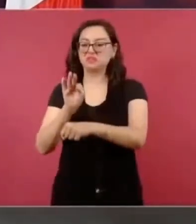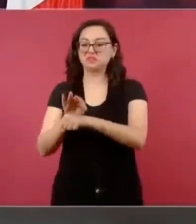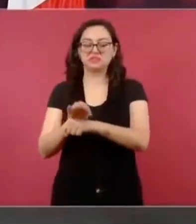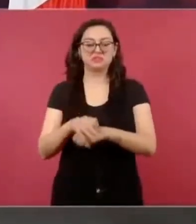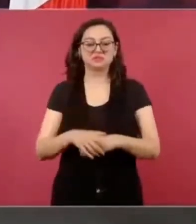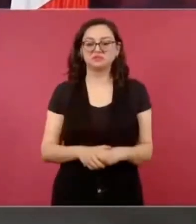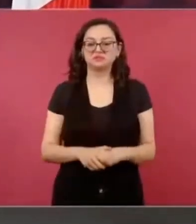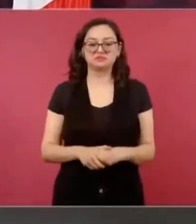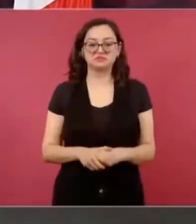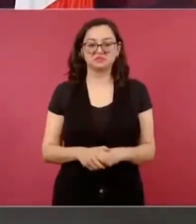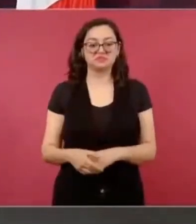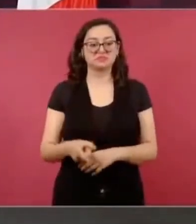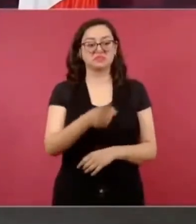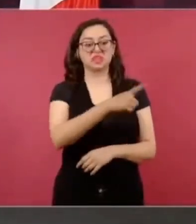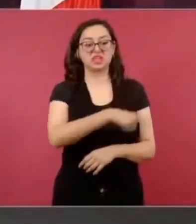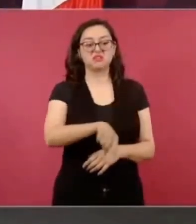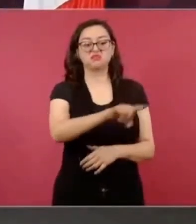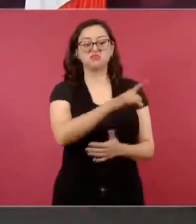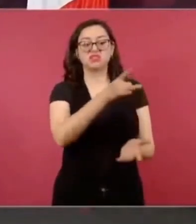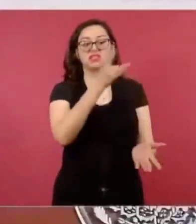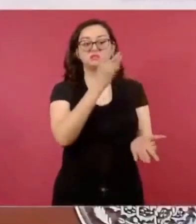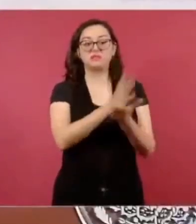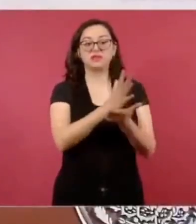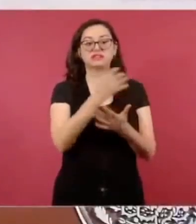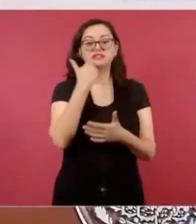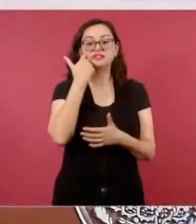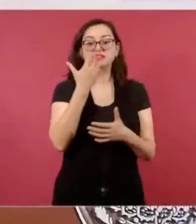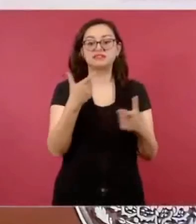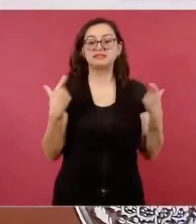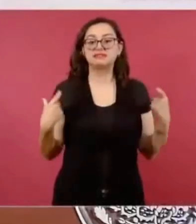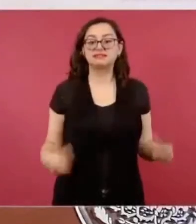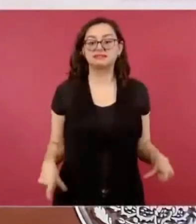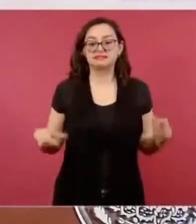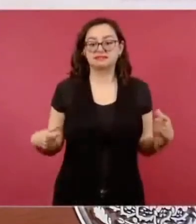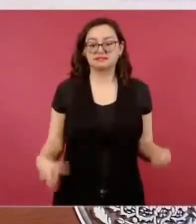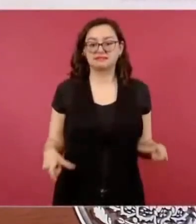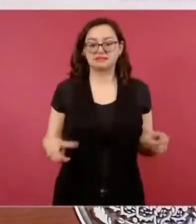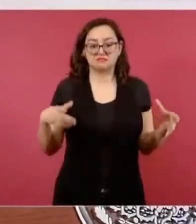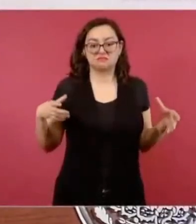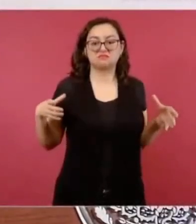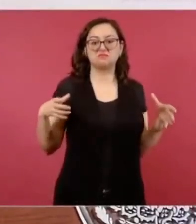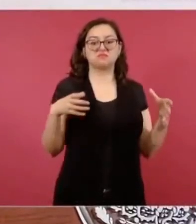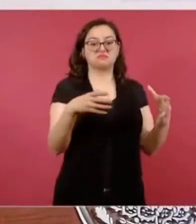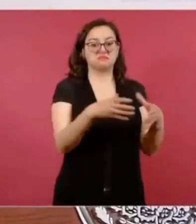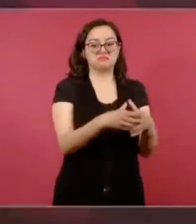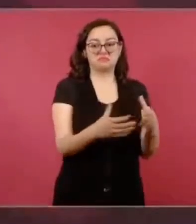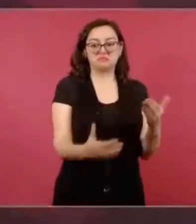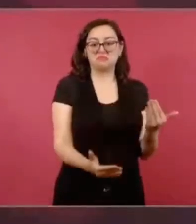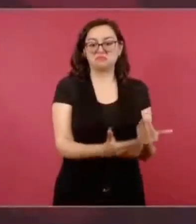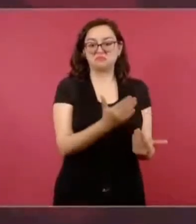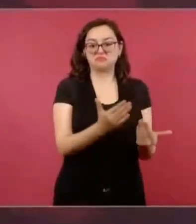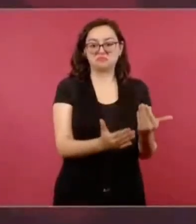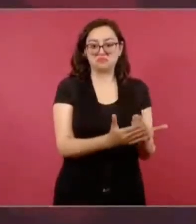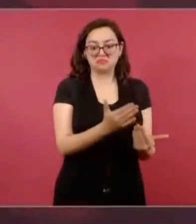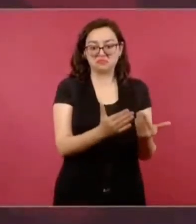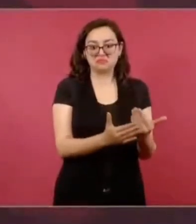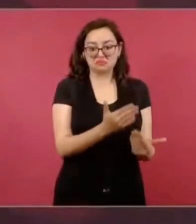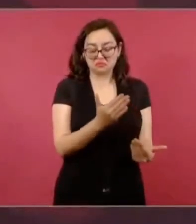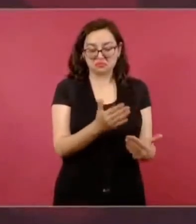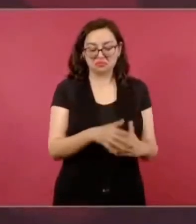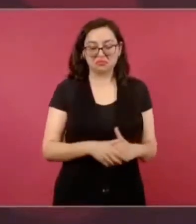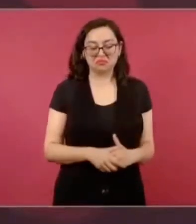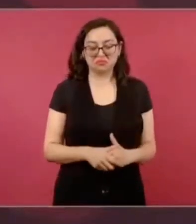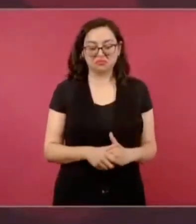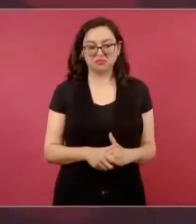están al servicio de las minorías, son parte